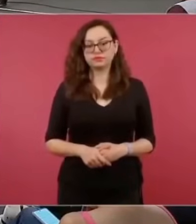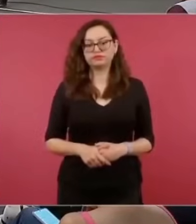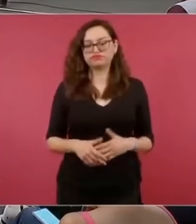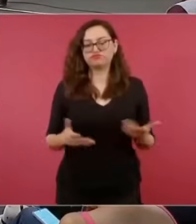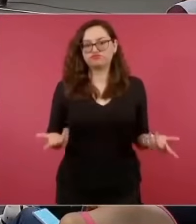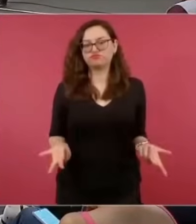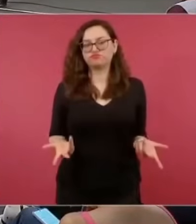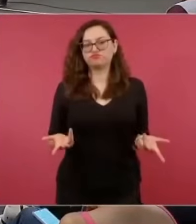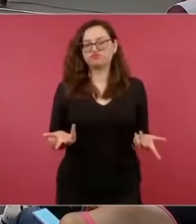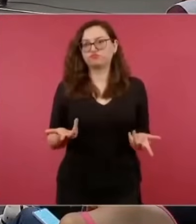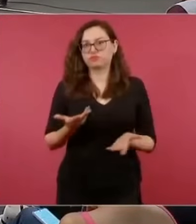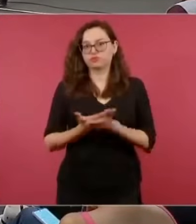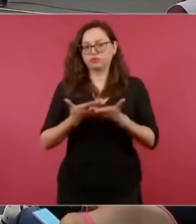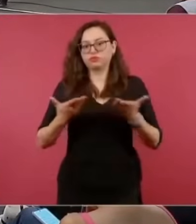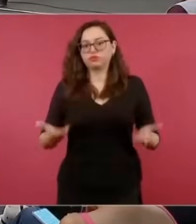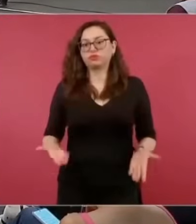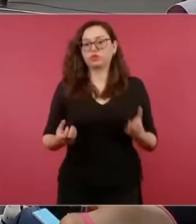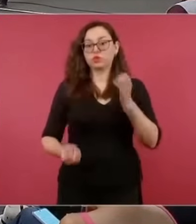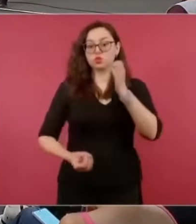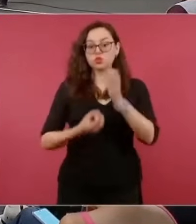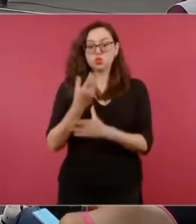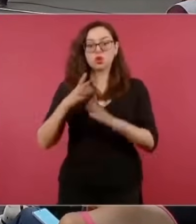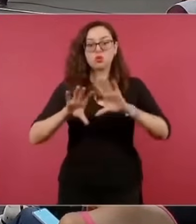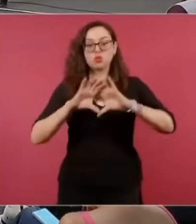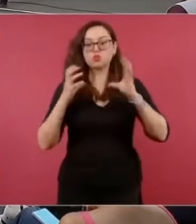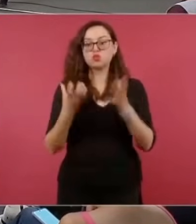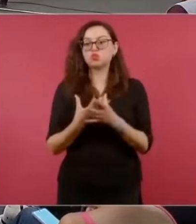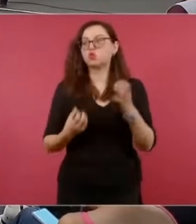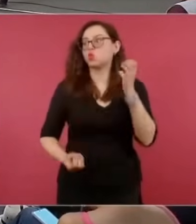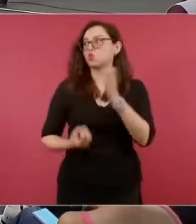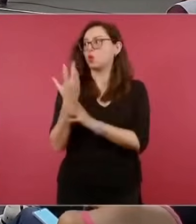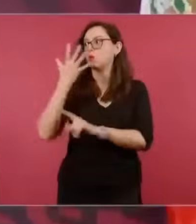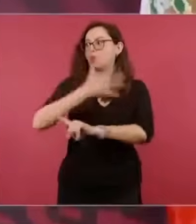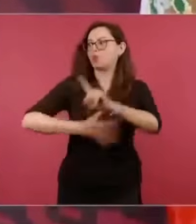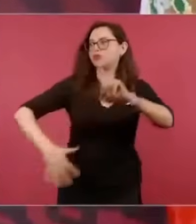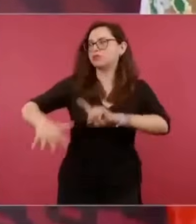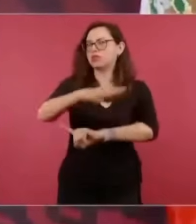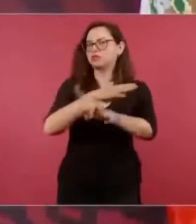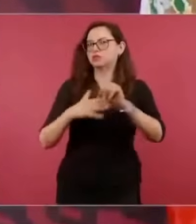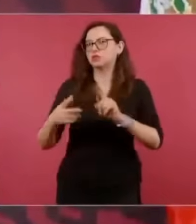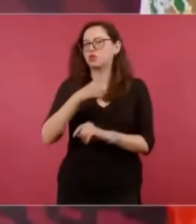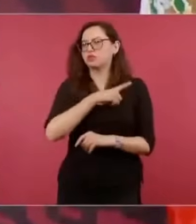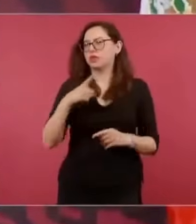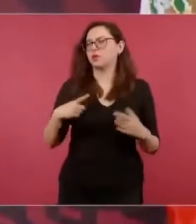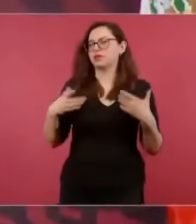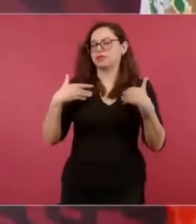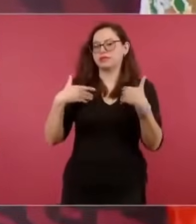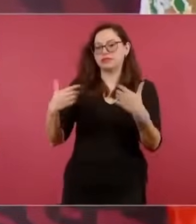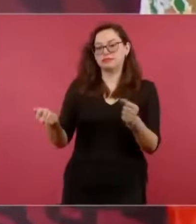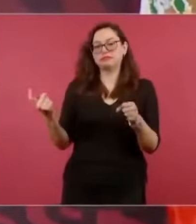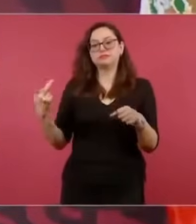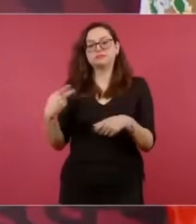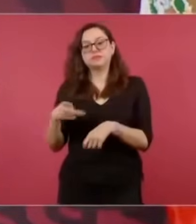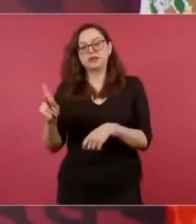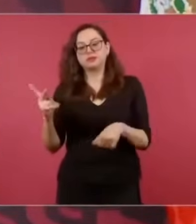esta nueva realidad que estamos viviendo. Entonces, me salgo del discurso